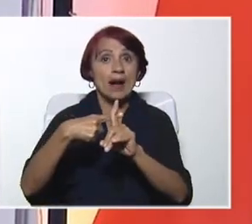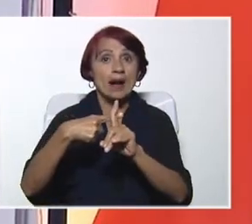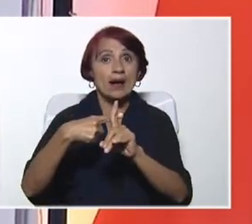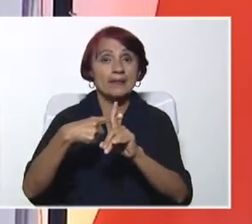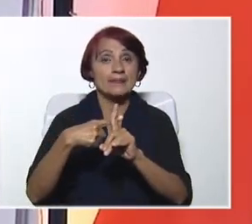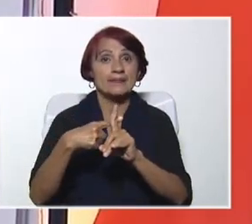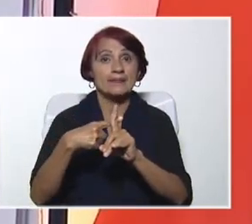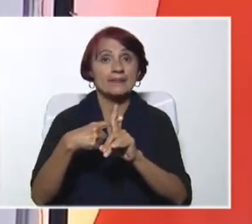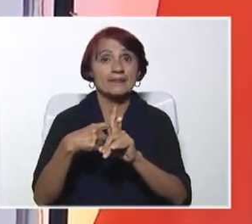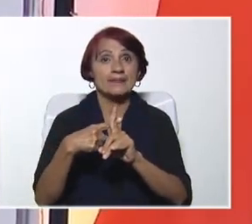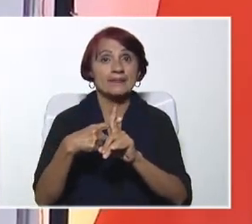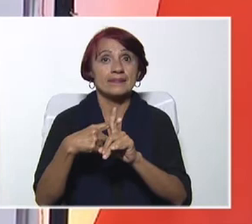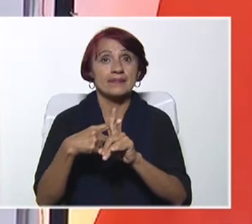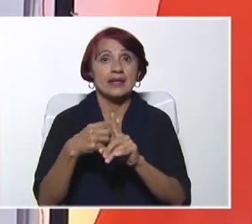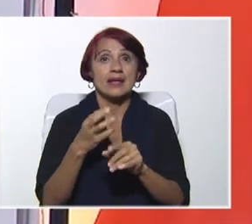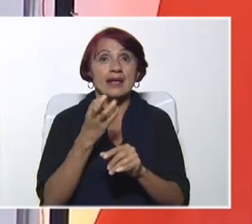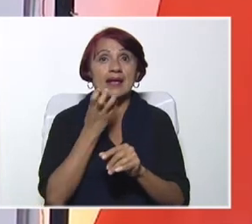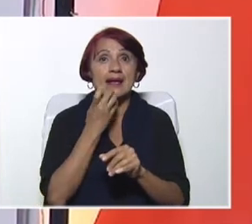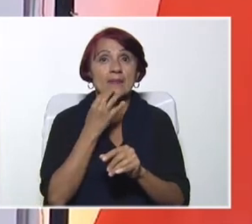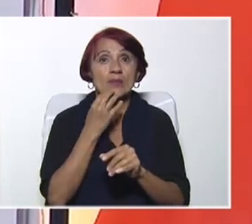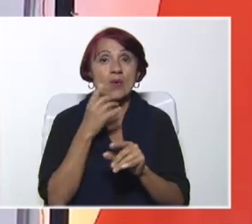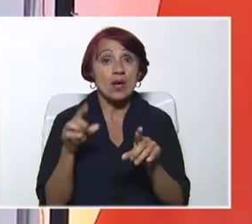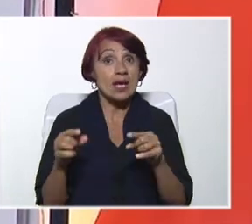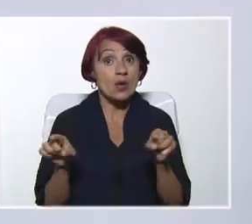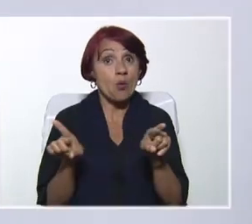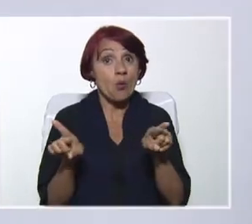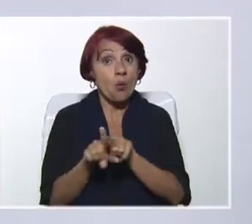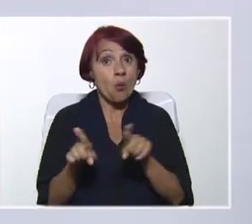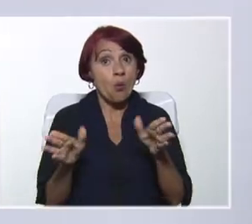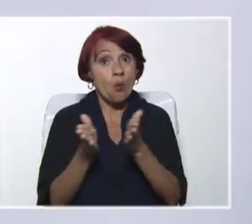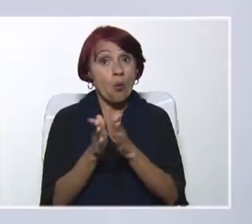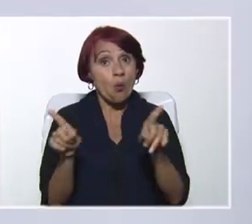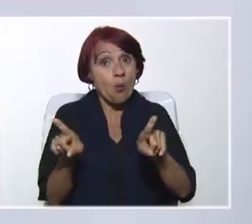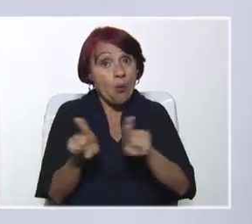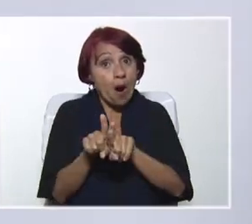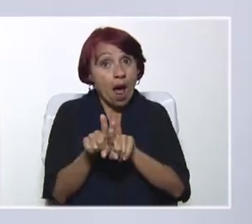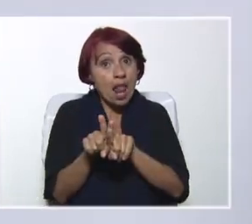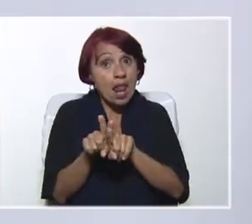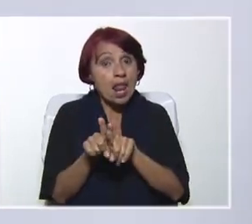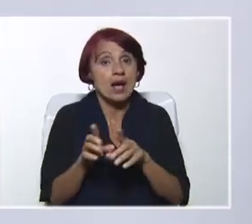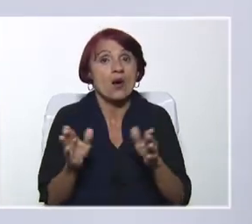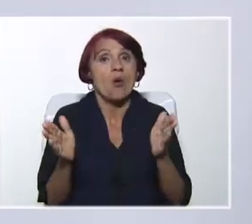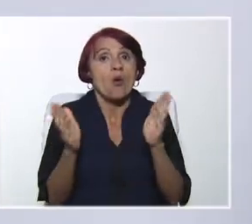manera. Es igual a 4000